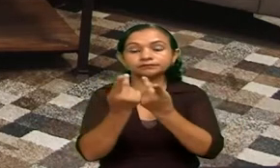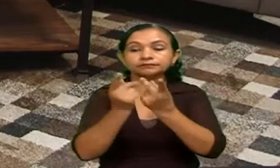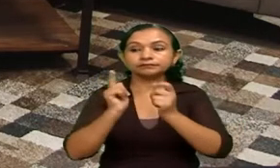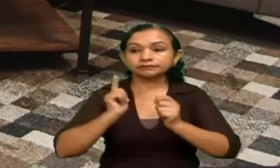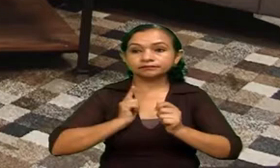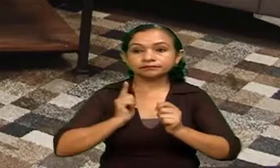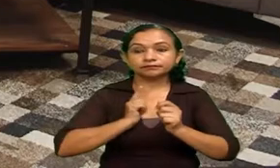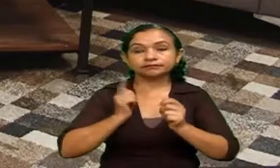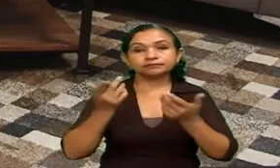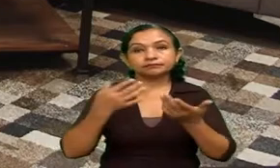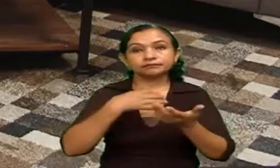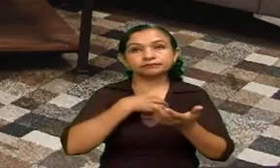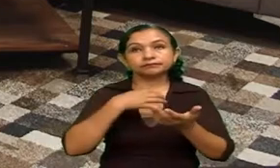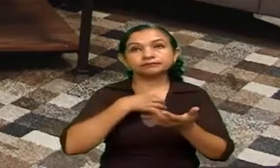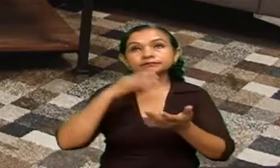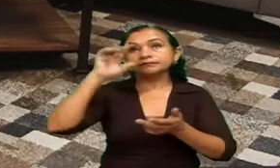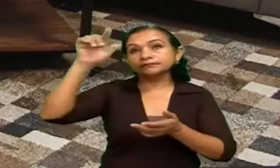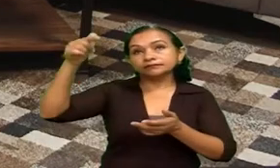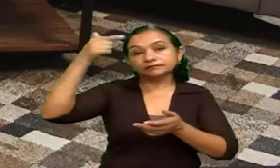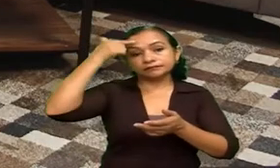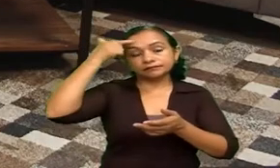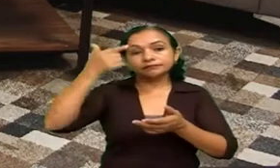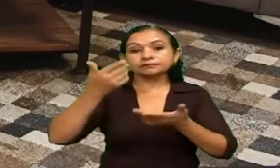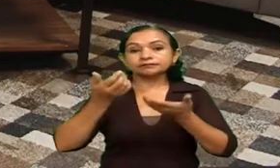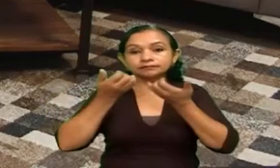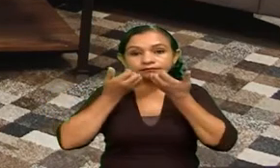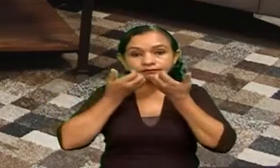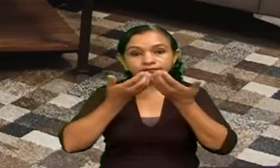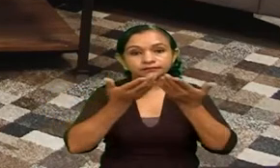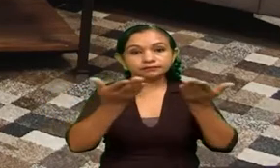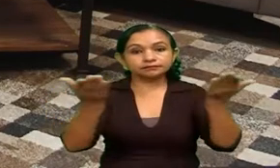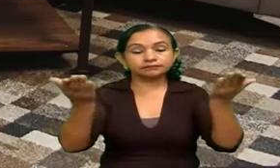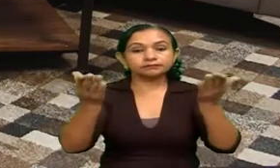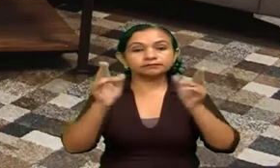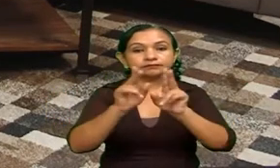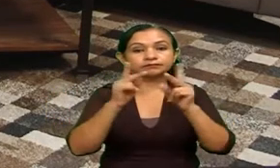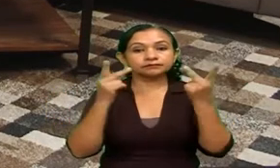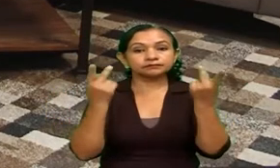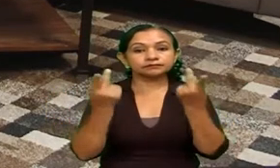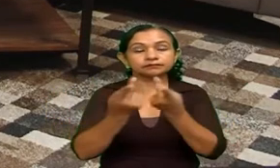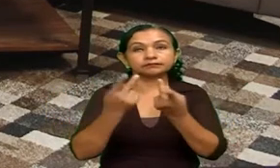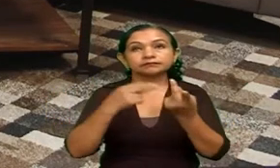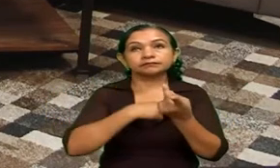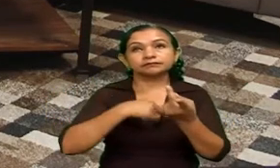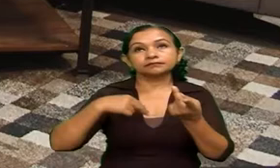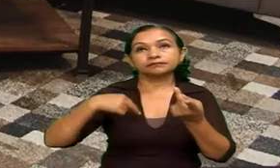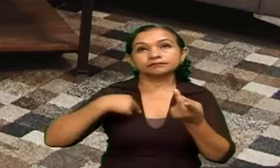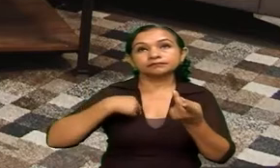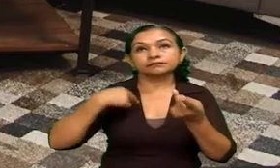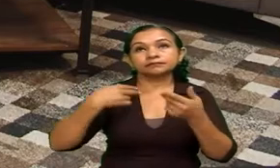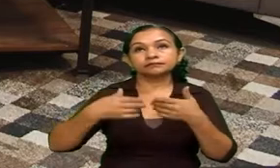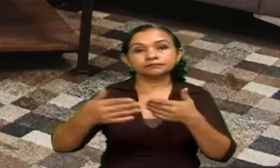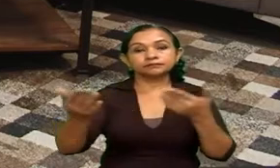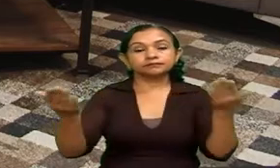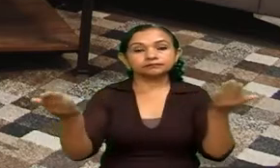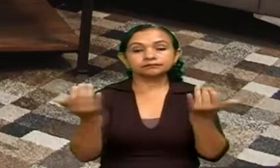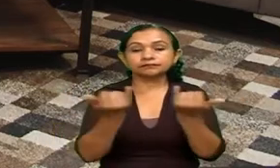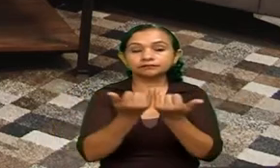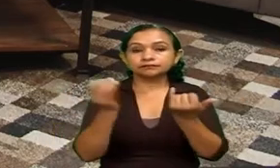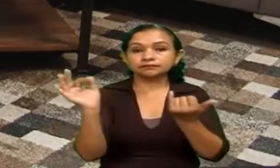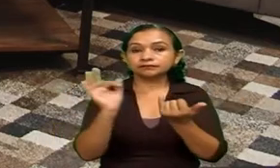es nuestra práctica como gobierno rendir cuenta a nuestro pueblo de lo que estamos haciendo y